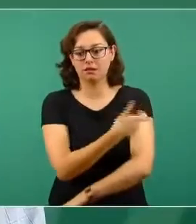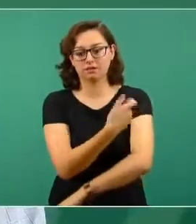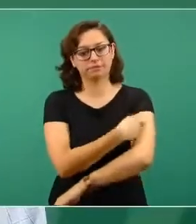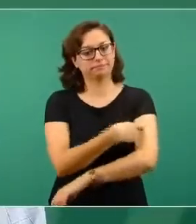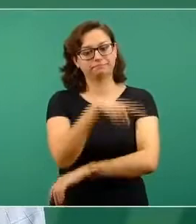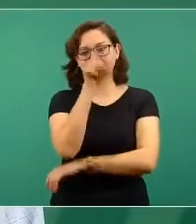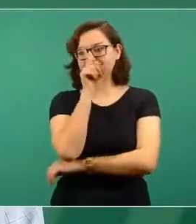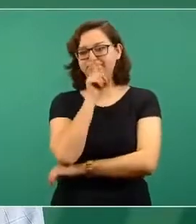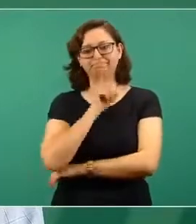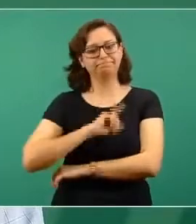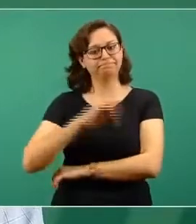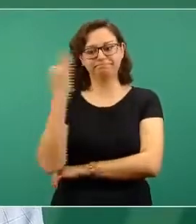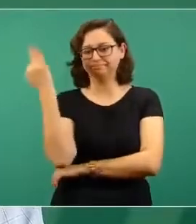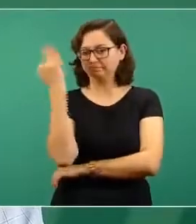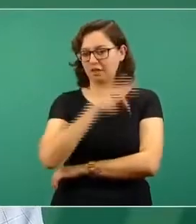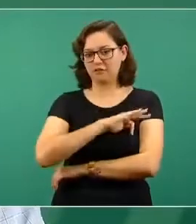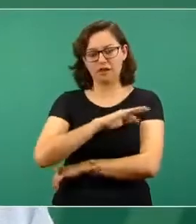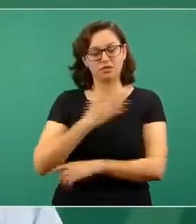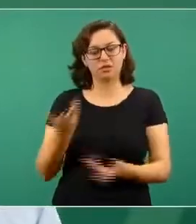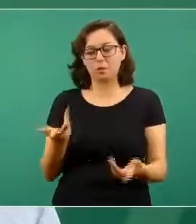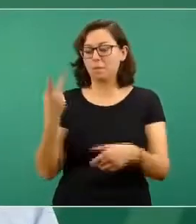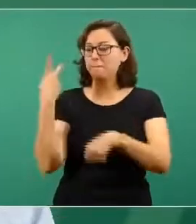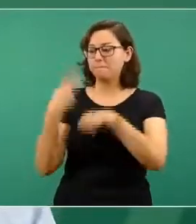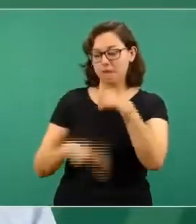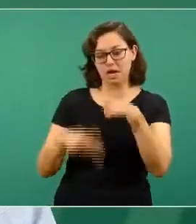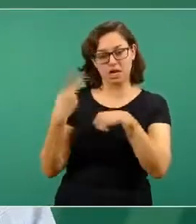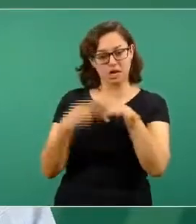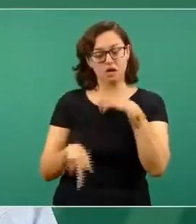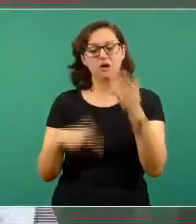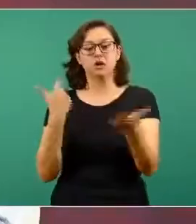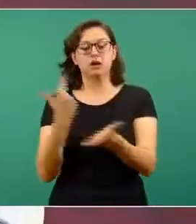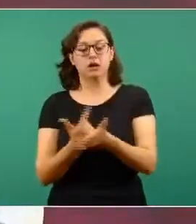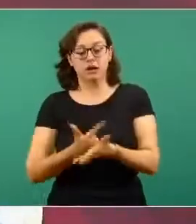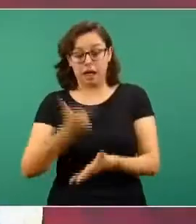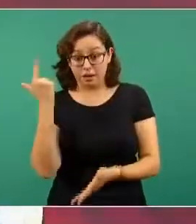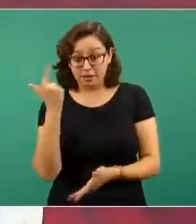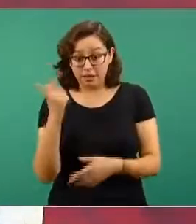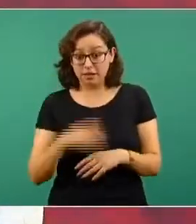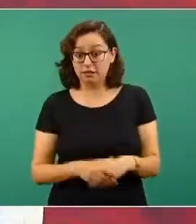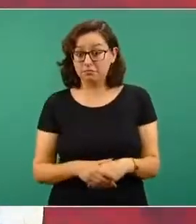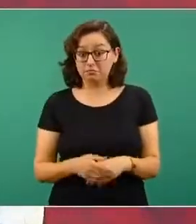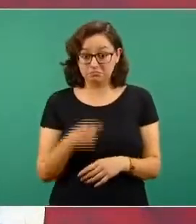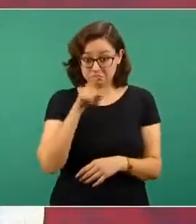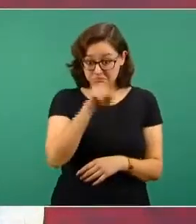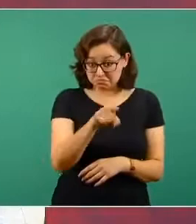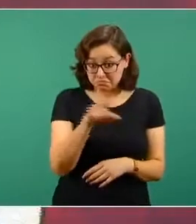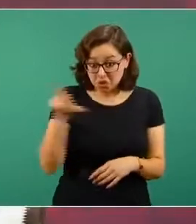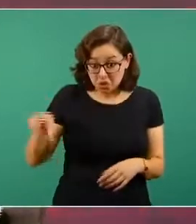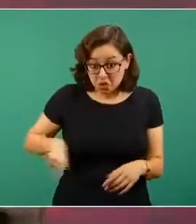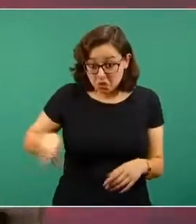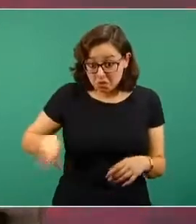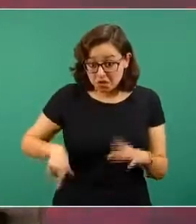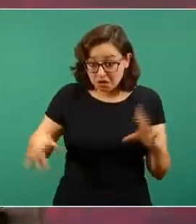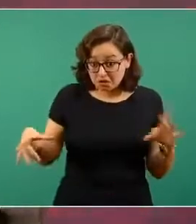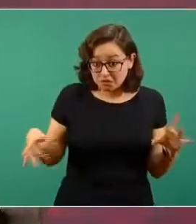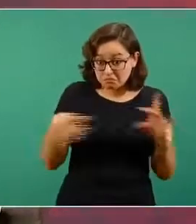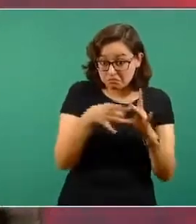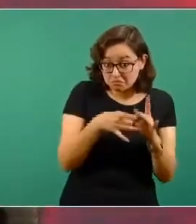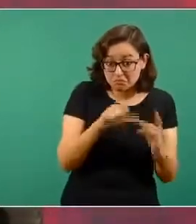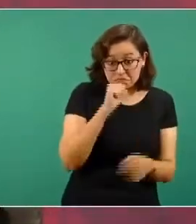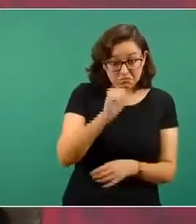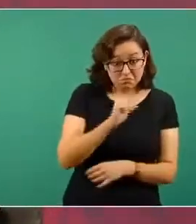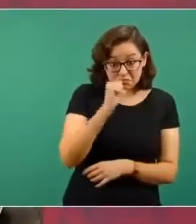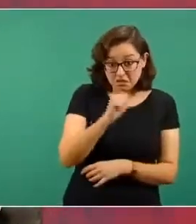y además va a poner en riesgo la salud de la persona. Si no es a través de la Estrategia Nacional de Vacunación, en los puntos